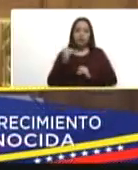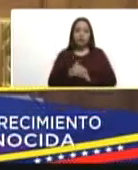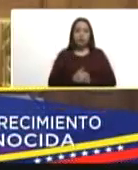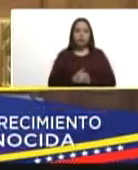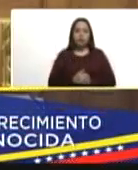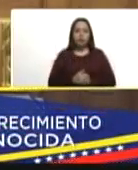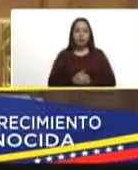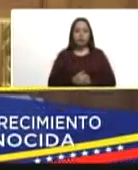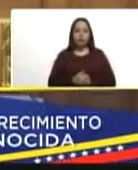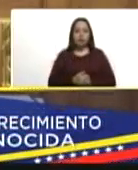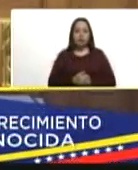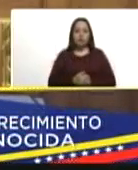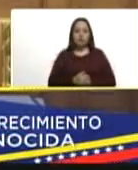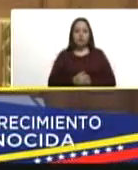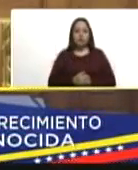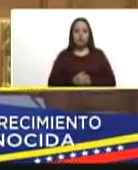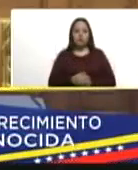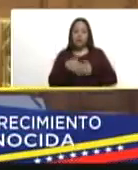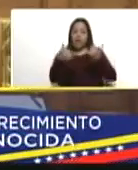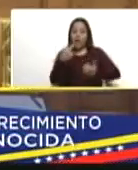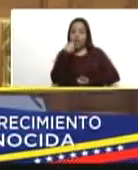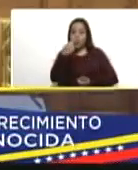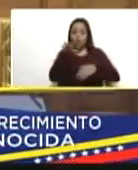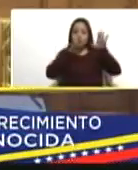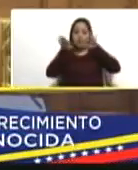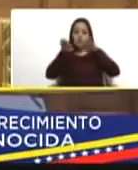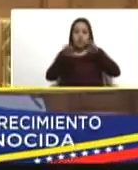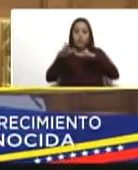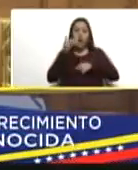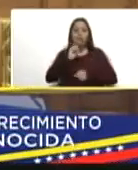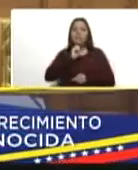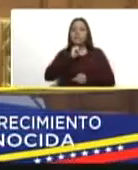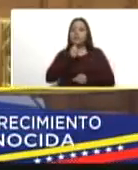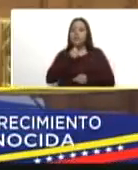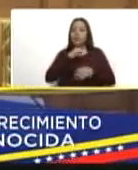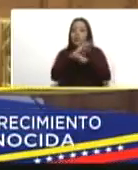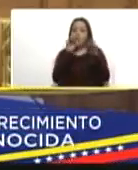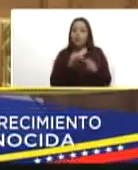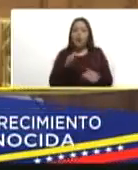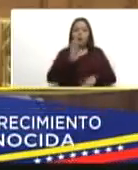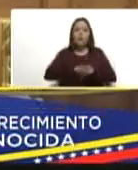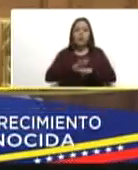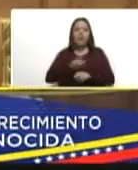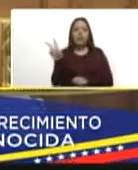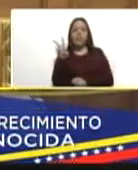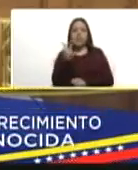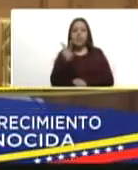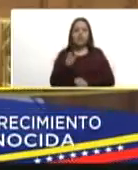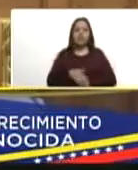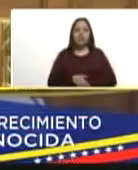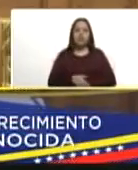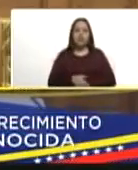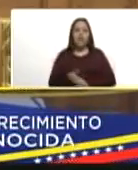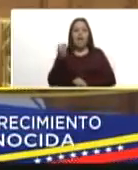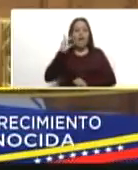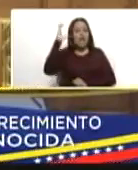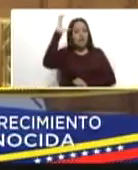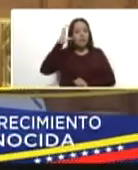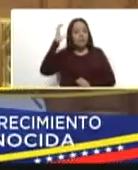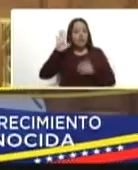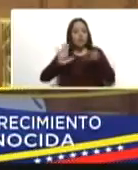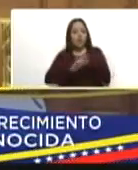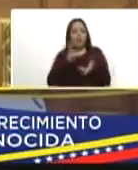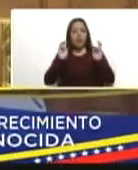y extensión ya he dicho que el turismo es nuestra arma secreta porque Venezuela es una potencia en ese